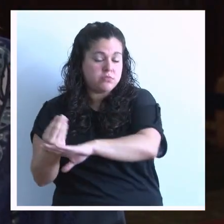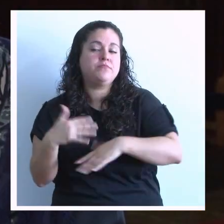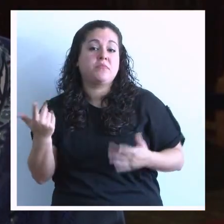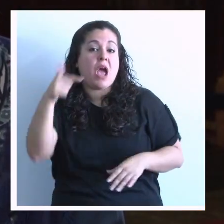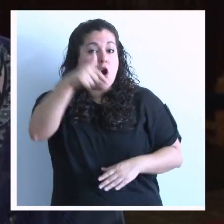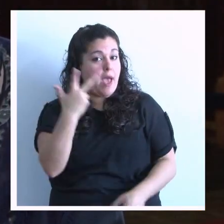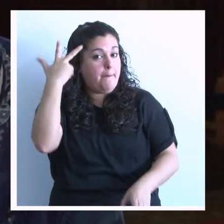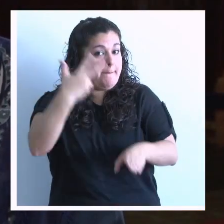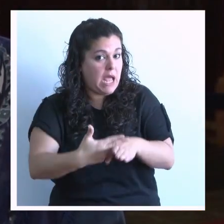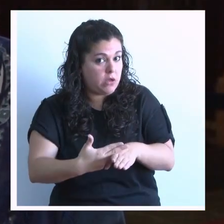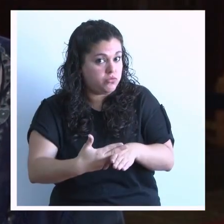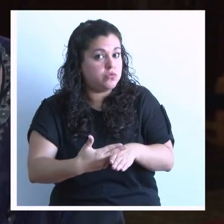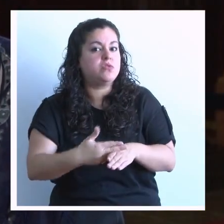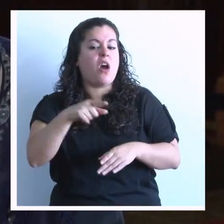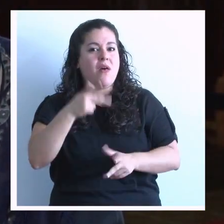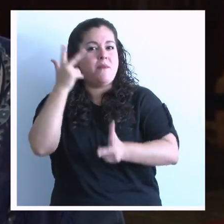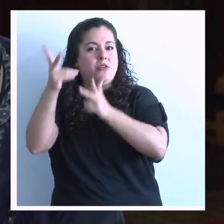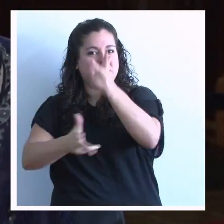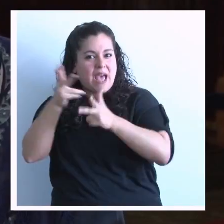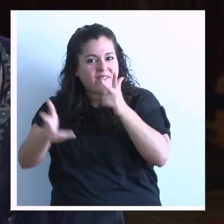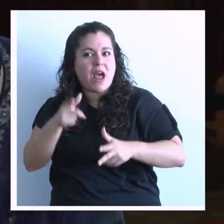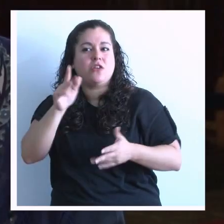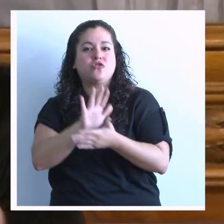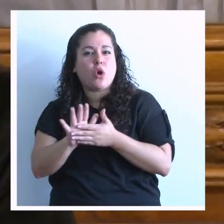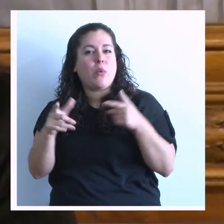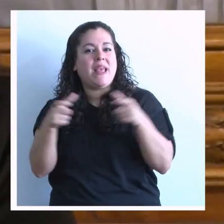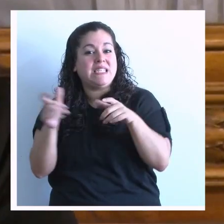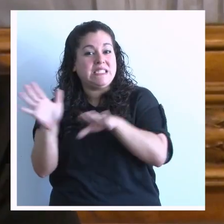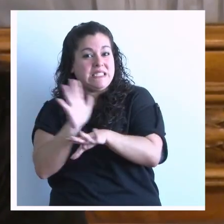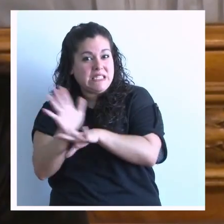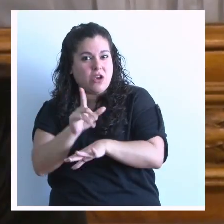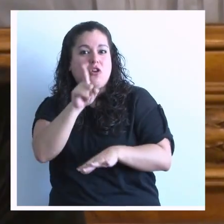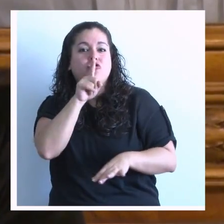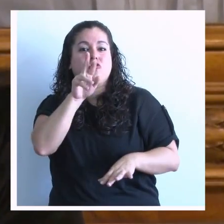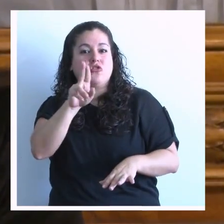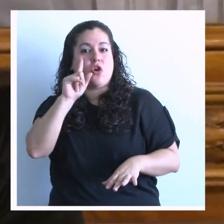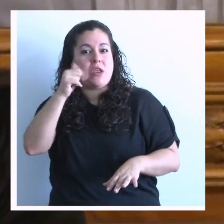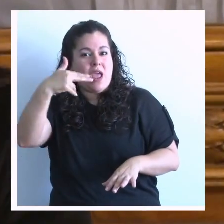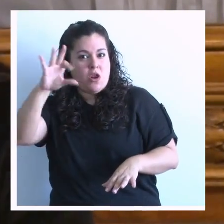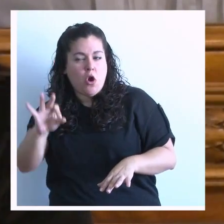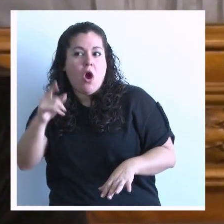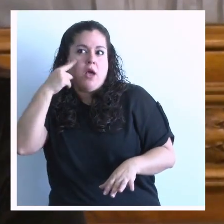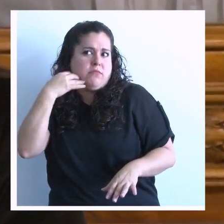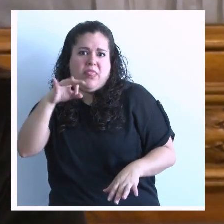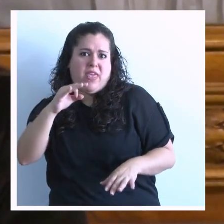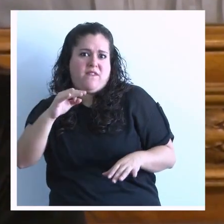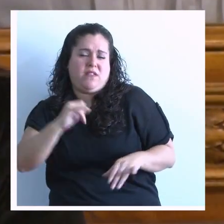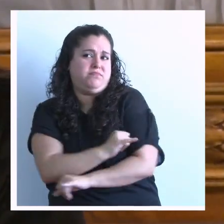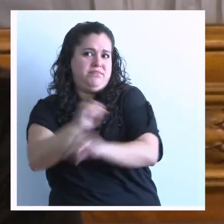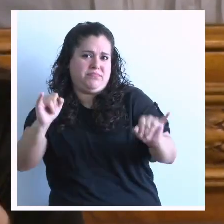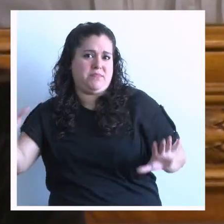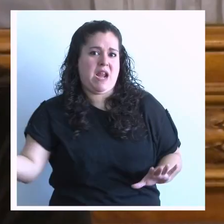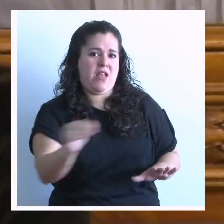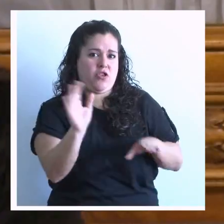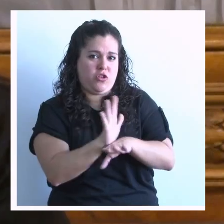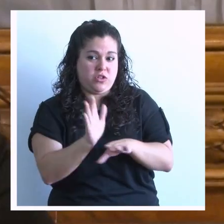primera pausa? Enseguida vamos a estar hablando con Gabriela Troiano. El cine nacional, tiene que llegar a todos, claro está,